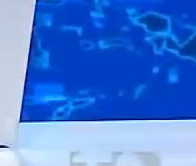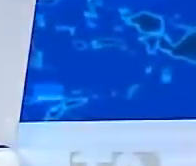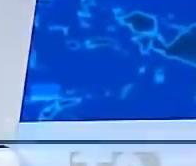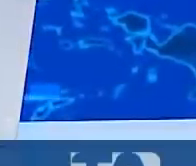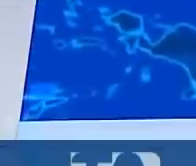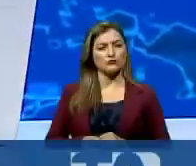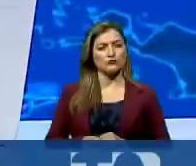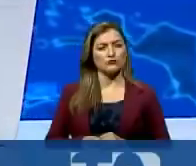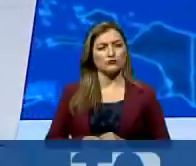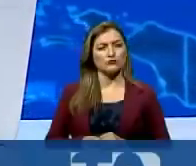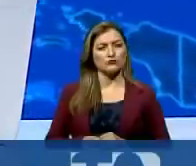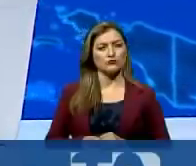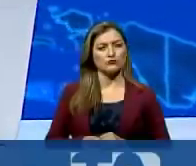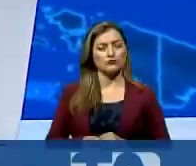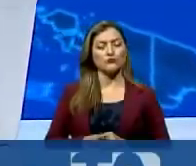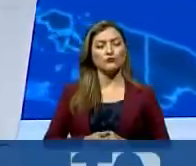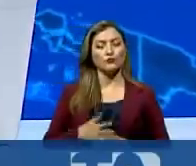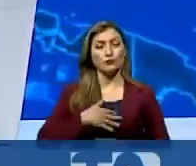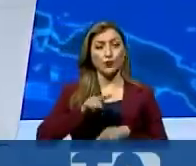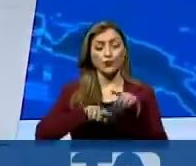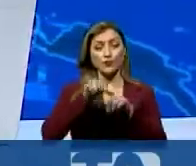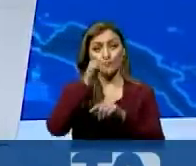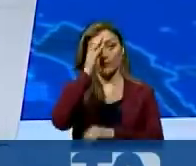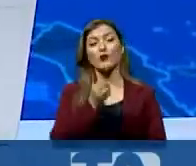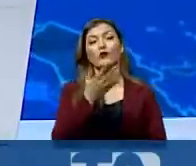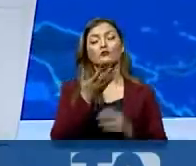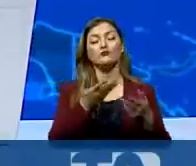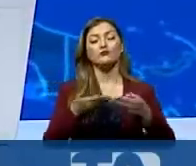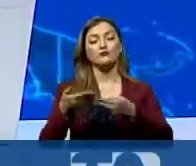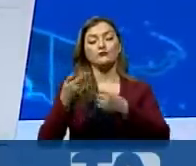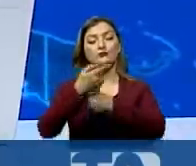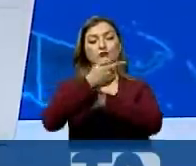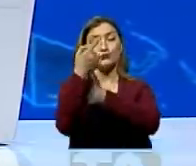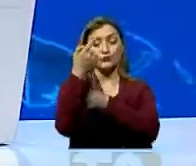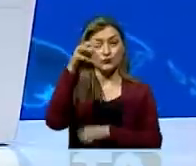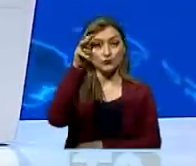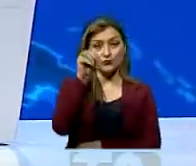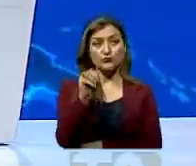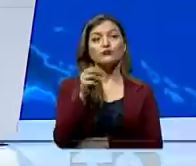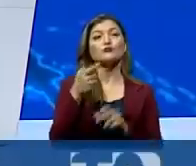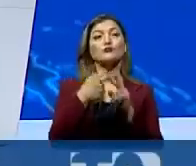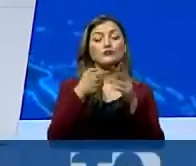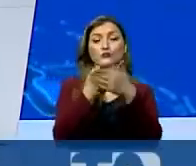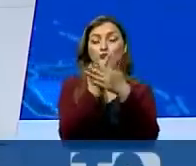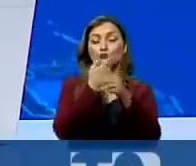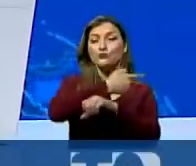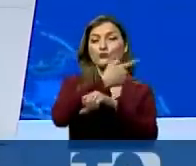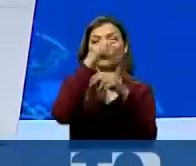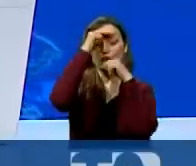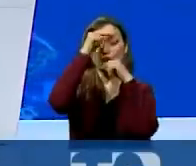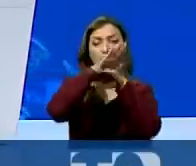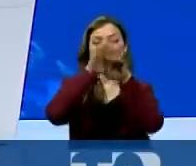qué tal amigos buenos días bienvenidos estamos martes empezando ya una nueva jornada continúan las